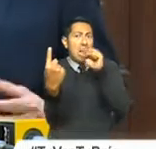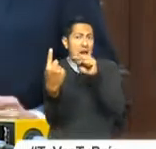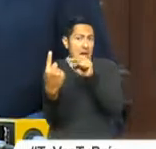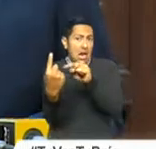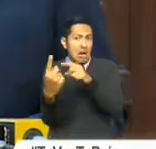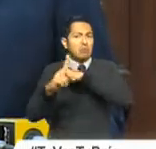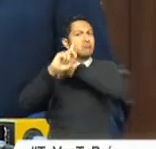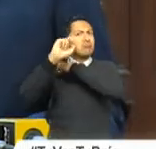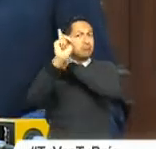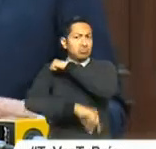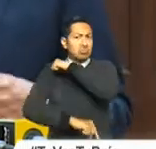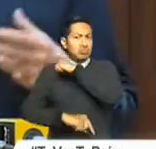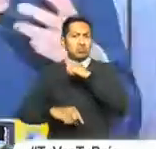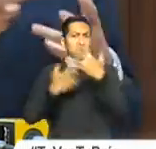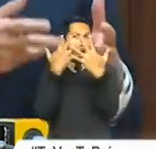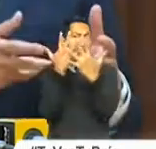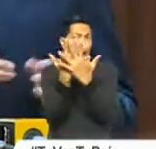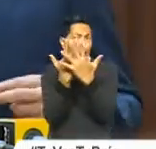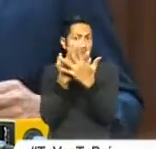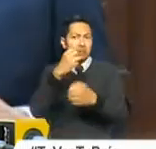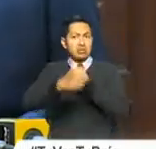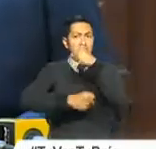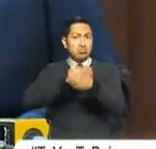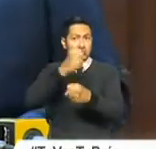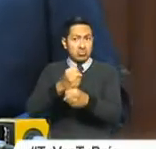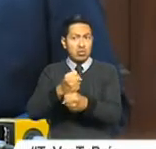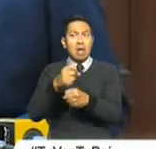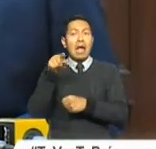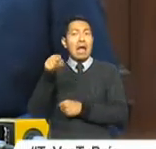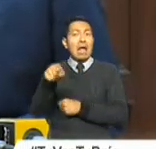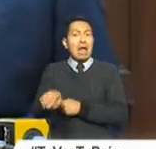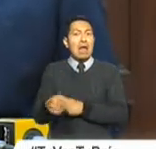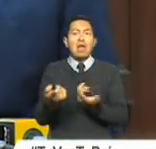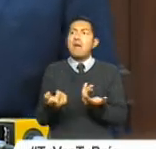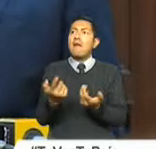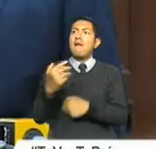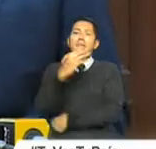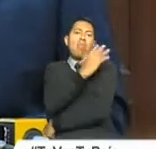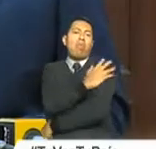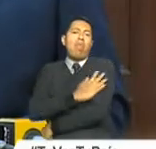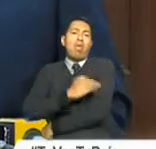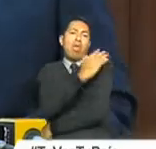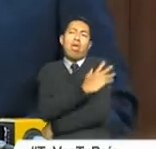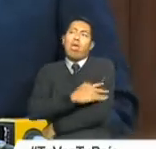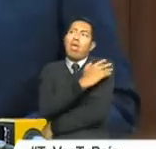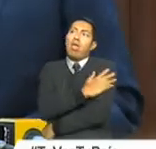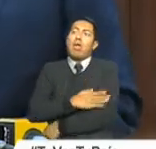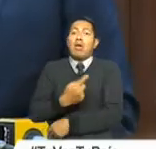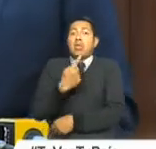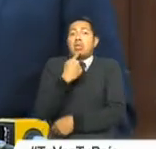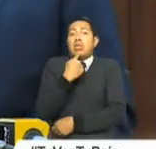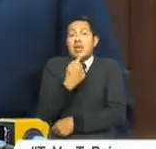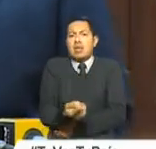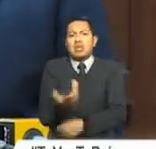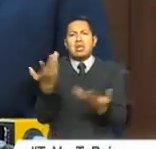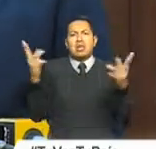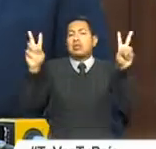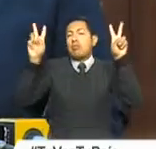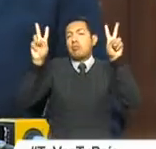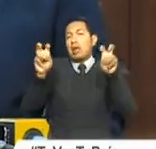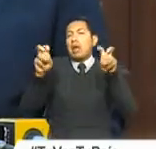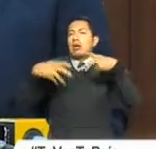pena, que entiendo está detenido, busca sacar información,